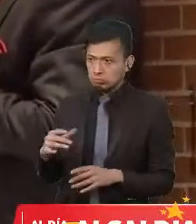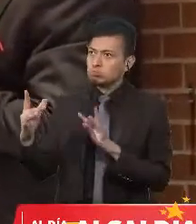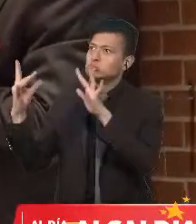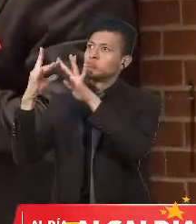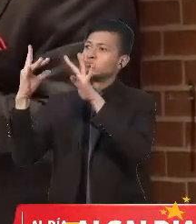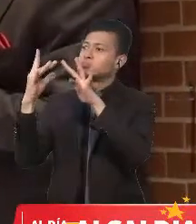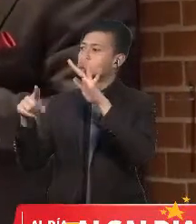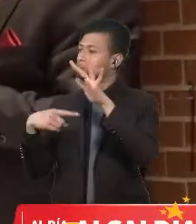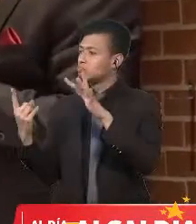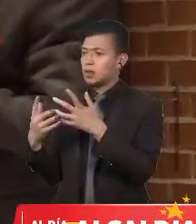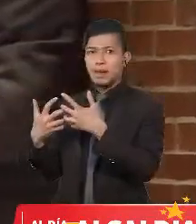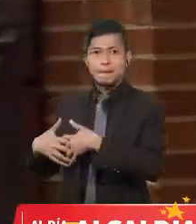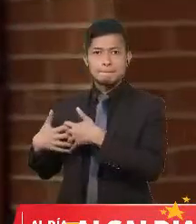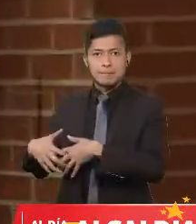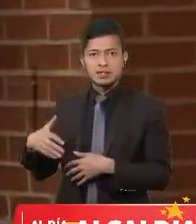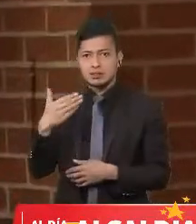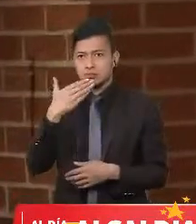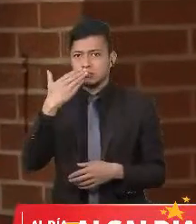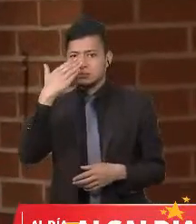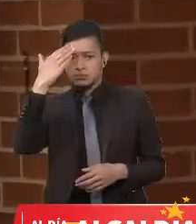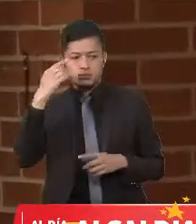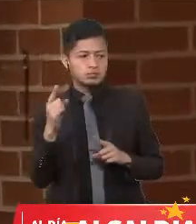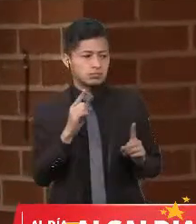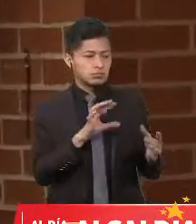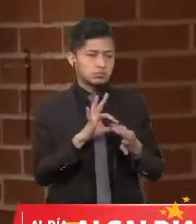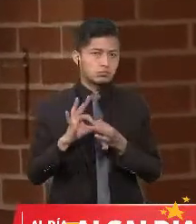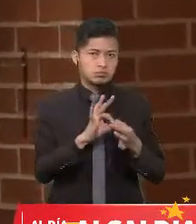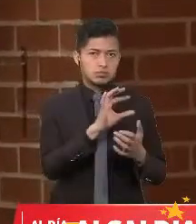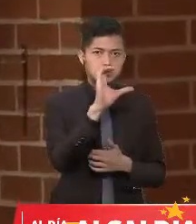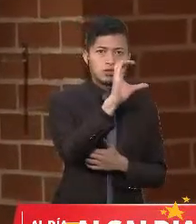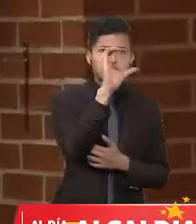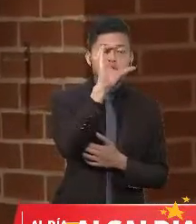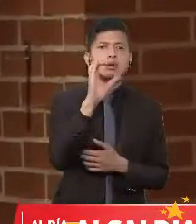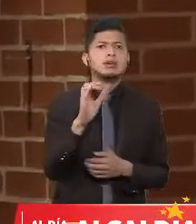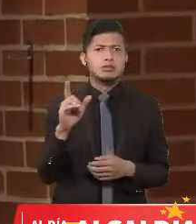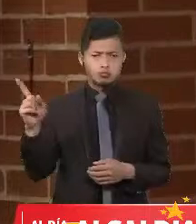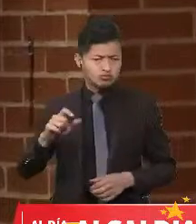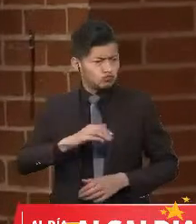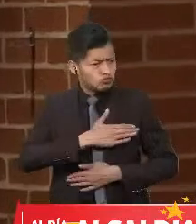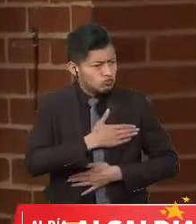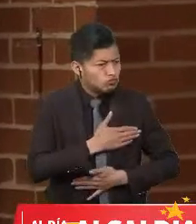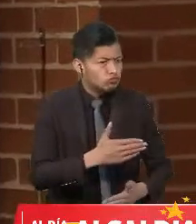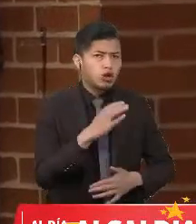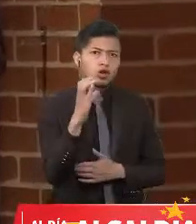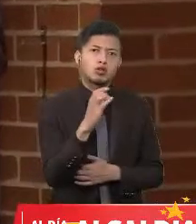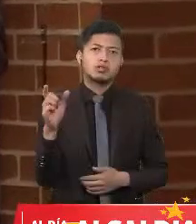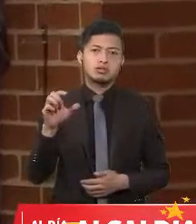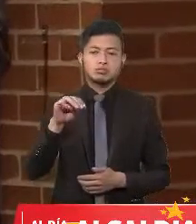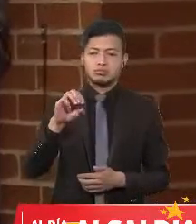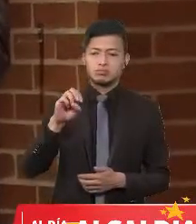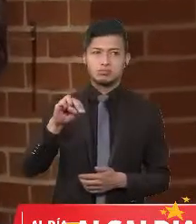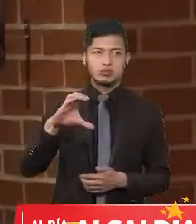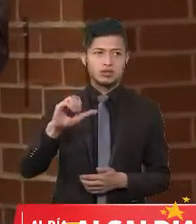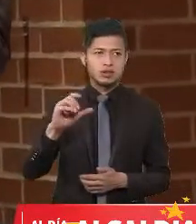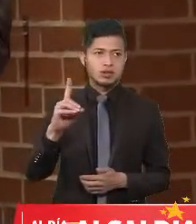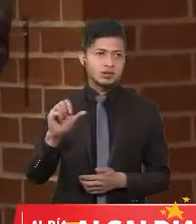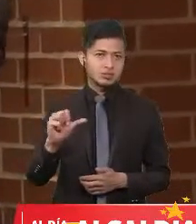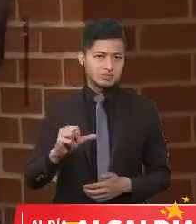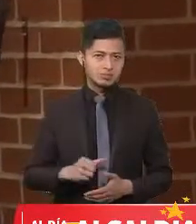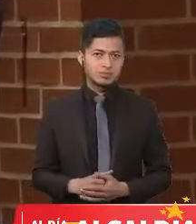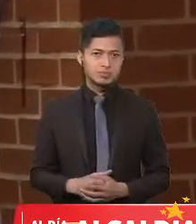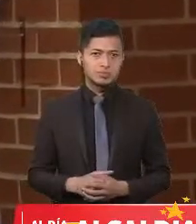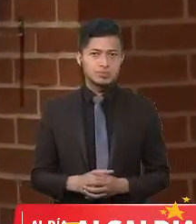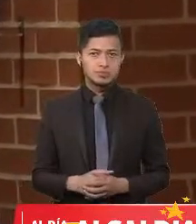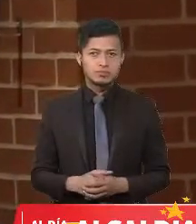empresa Colombo Emiratí que se puso desde el primer día la camiseta por Colombia, Moncada Holdings. Y tengo